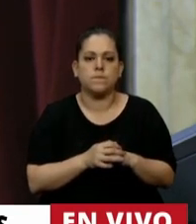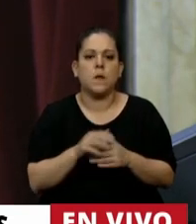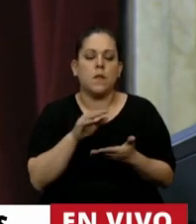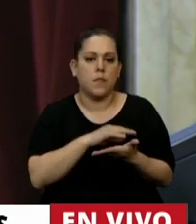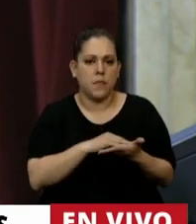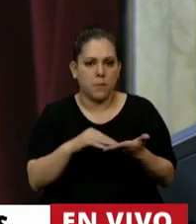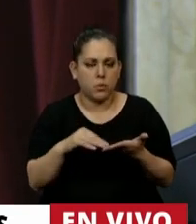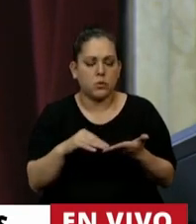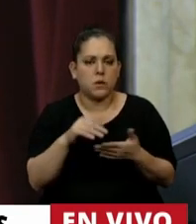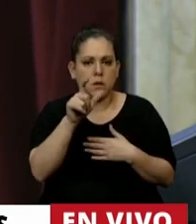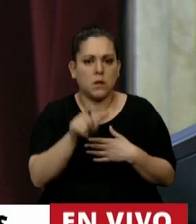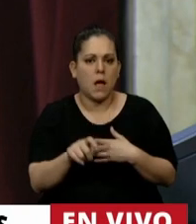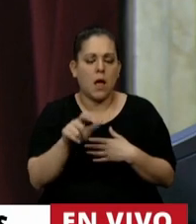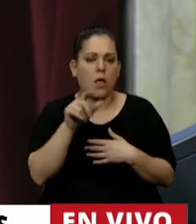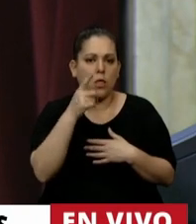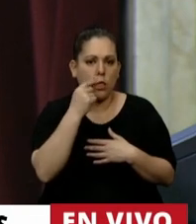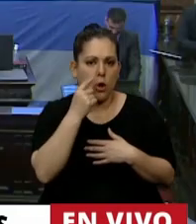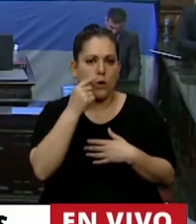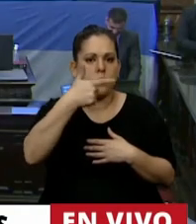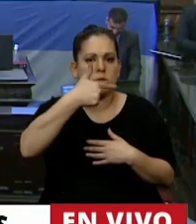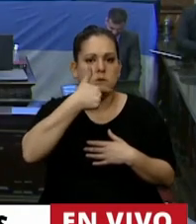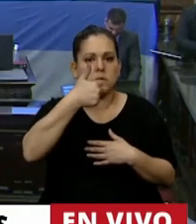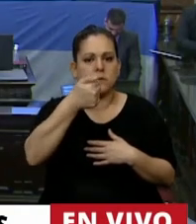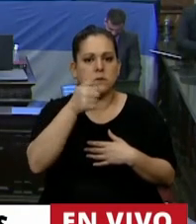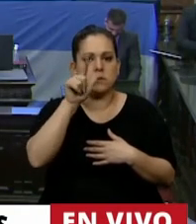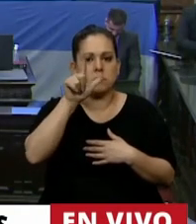diputado sebastián salvador